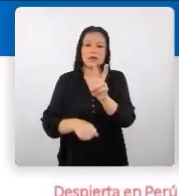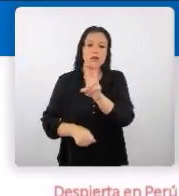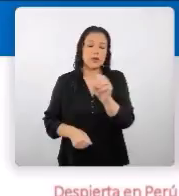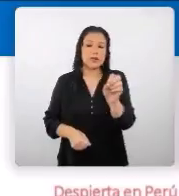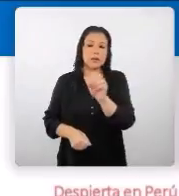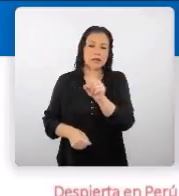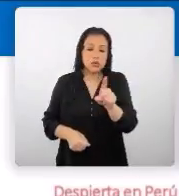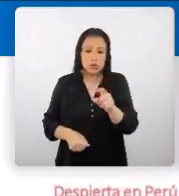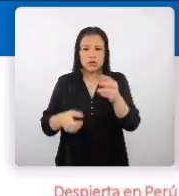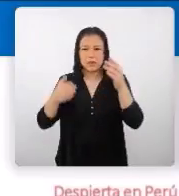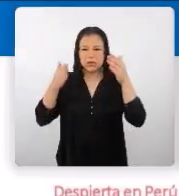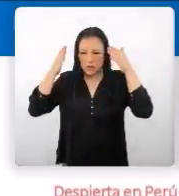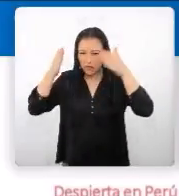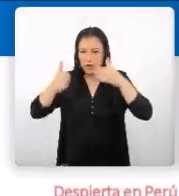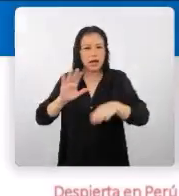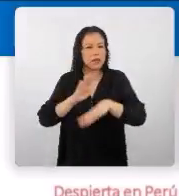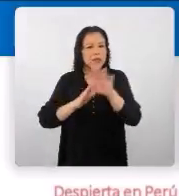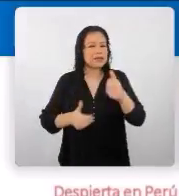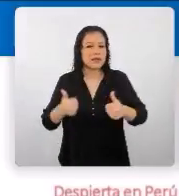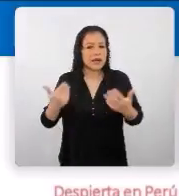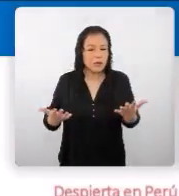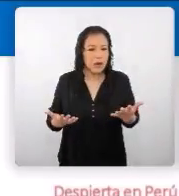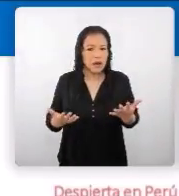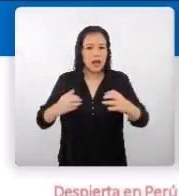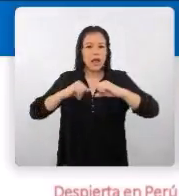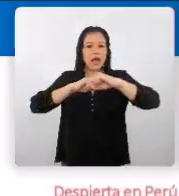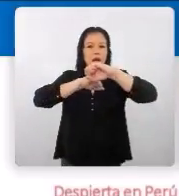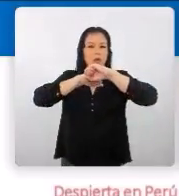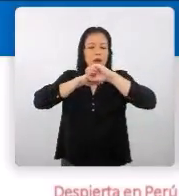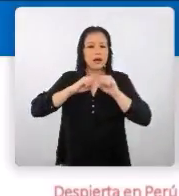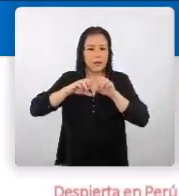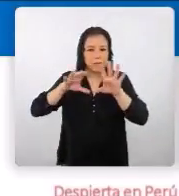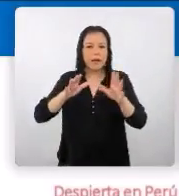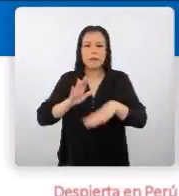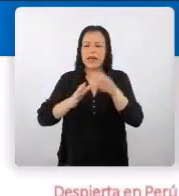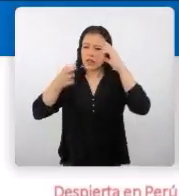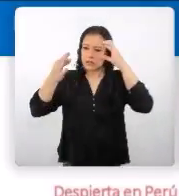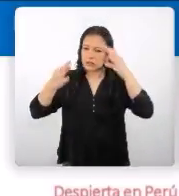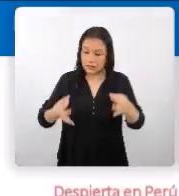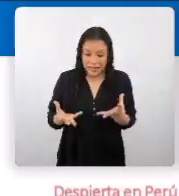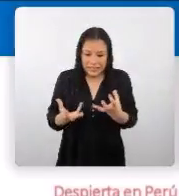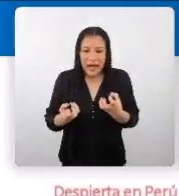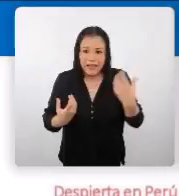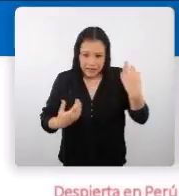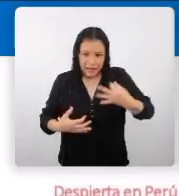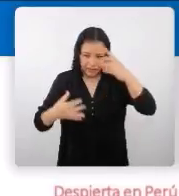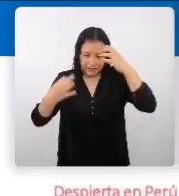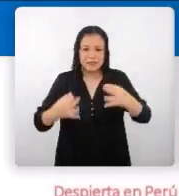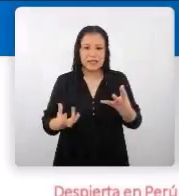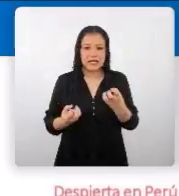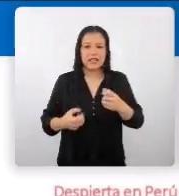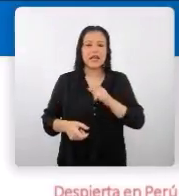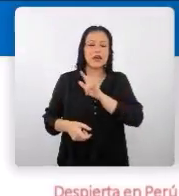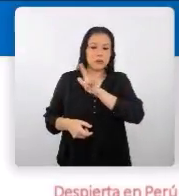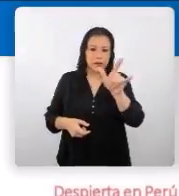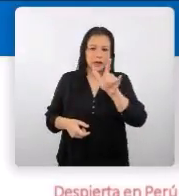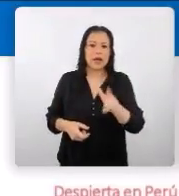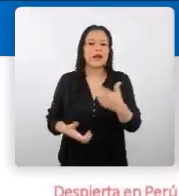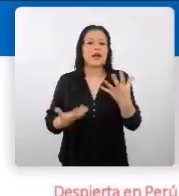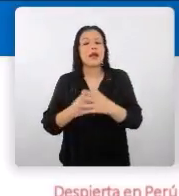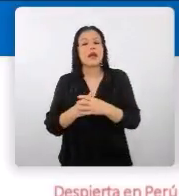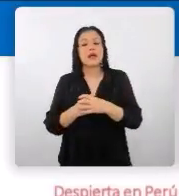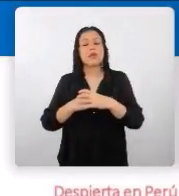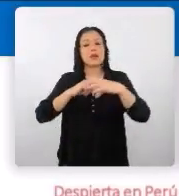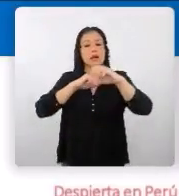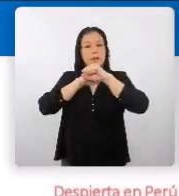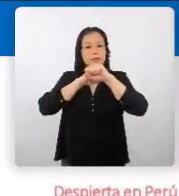nos estamos enfocando ya más a una campaña más decidida a viajar, ¿no? Una campaña en la cual